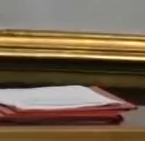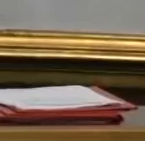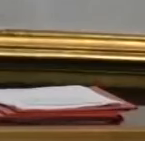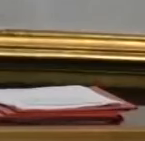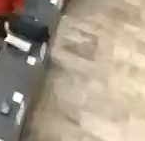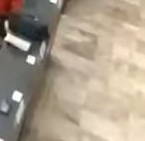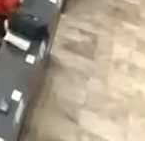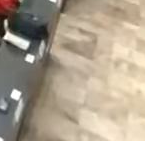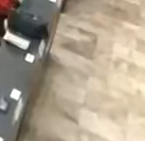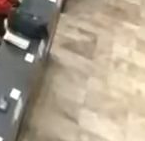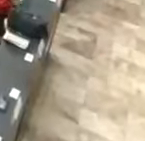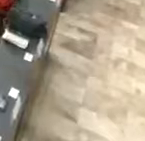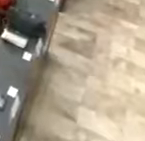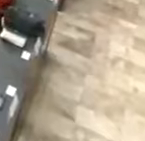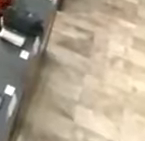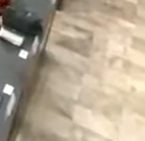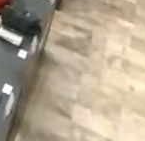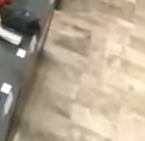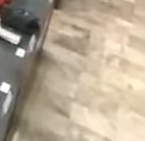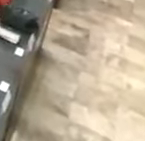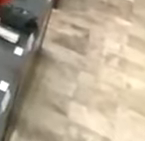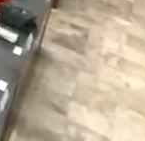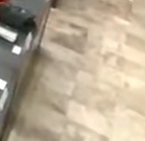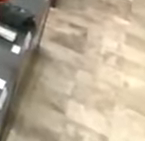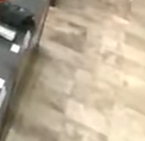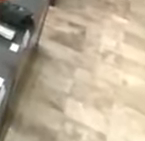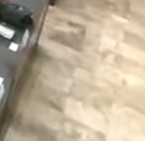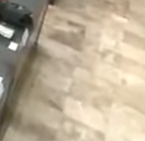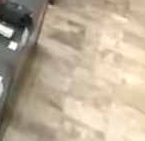de la Asamblea Nacional. En consecuencia,